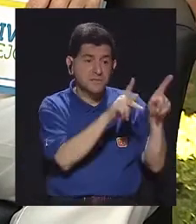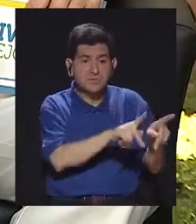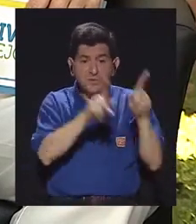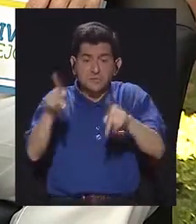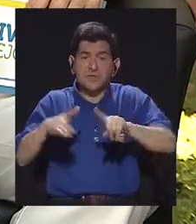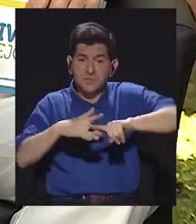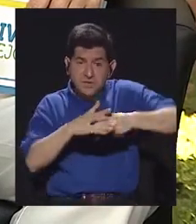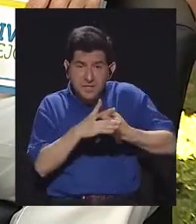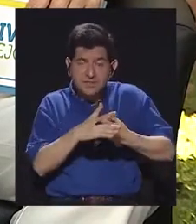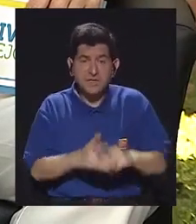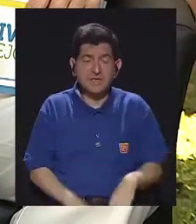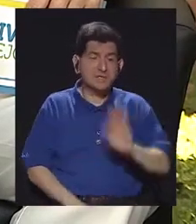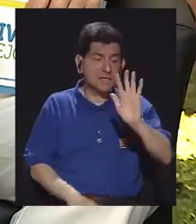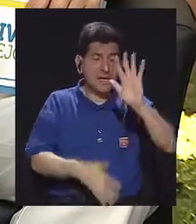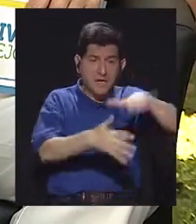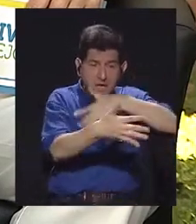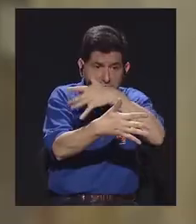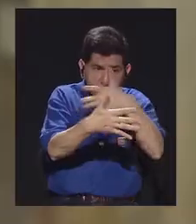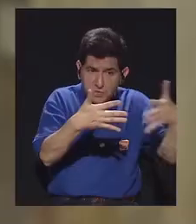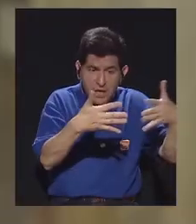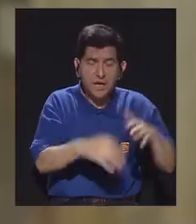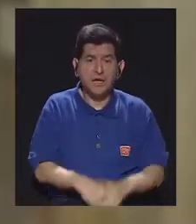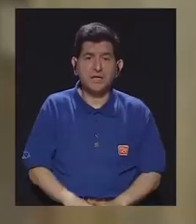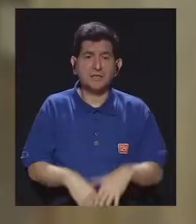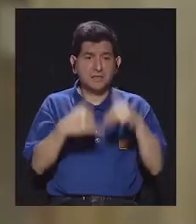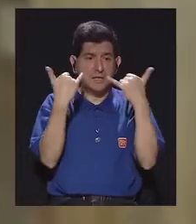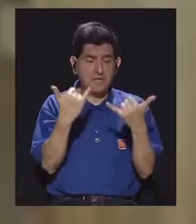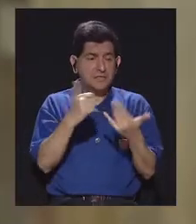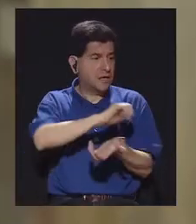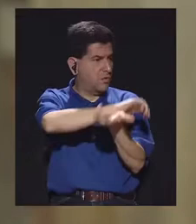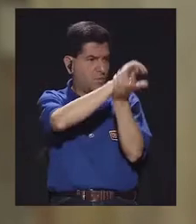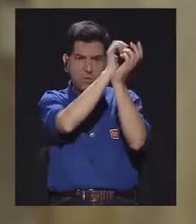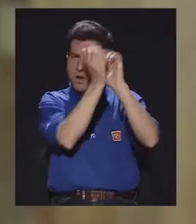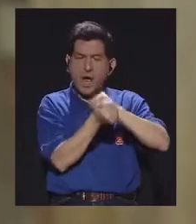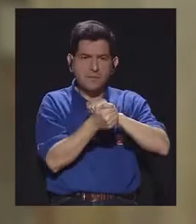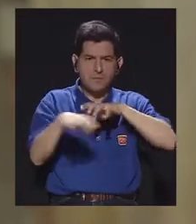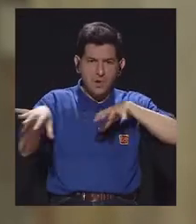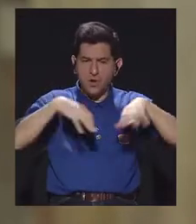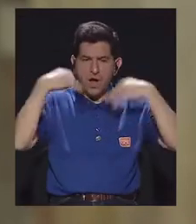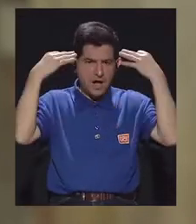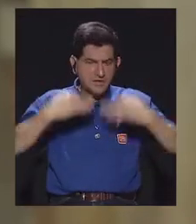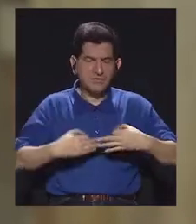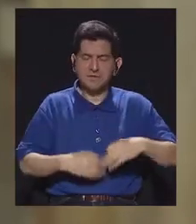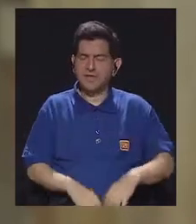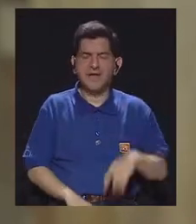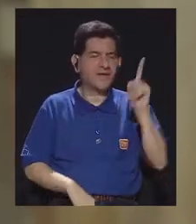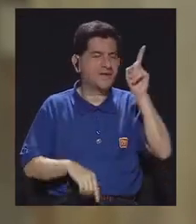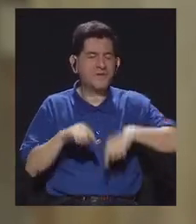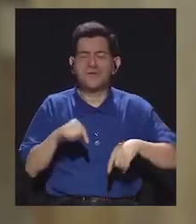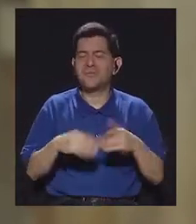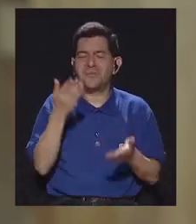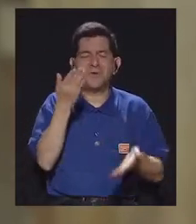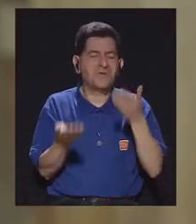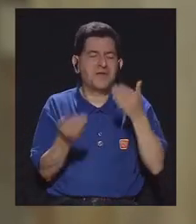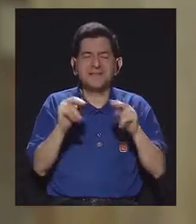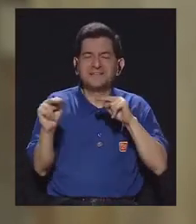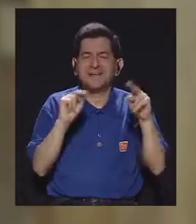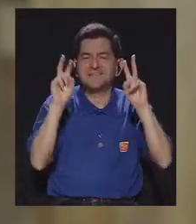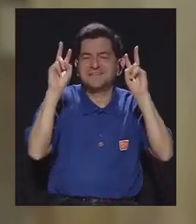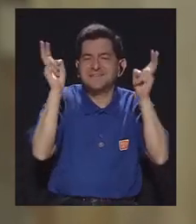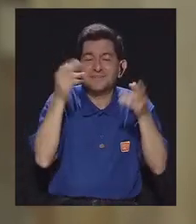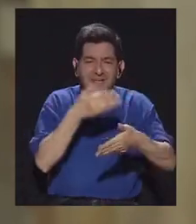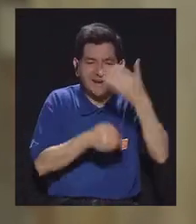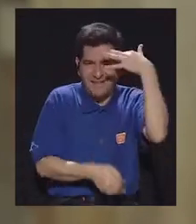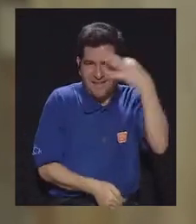que las personas comiencen a poner en su agenda de que la sociedad ya se transformó y que la actividad física no es negociable como antes se